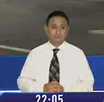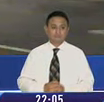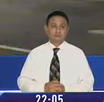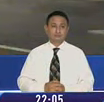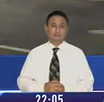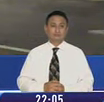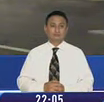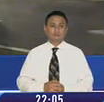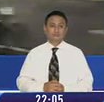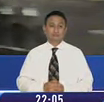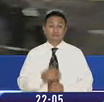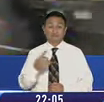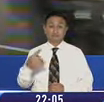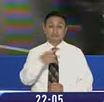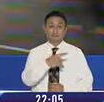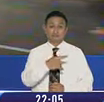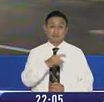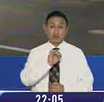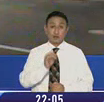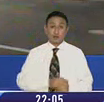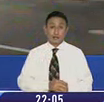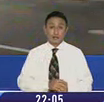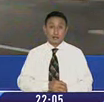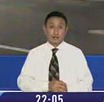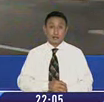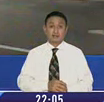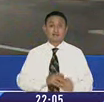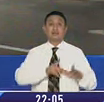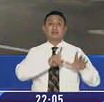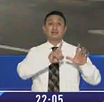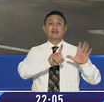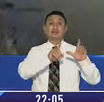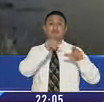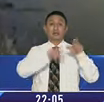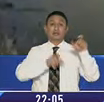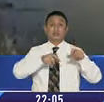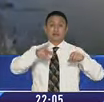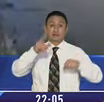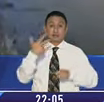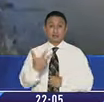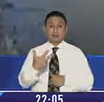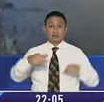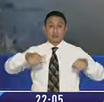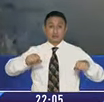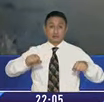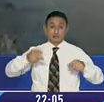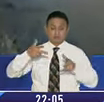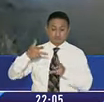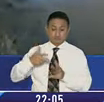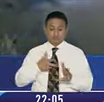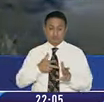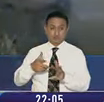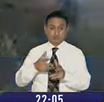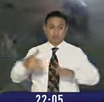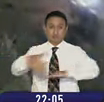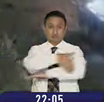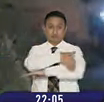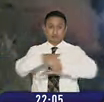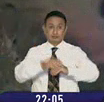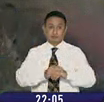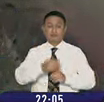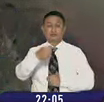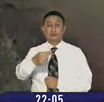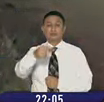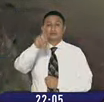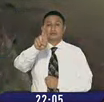Como si estuvieran de cacería. Así se observa a 6 delincuentes a bordo de 3 motocicletas rondando las calles del sector de la